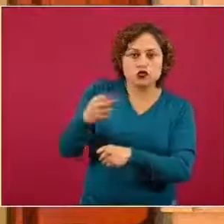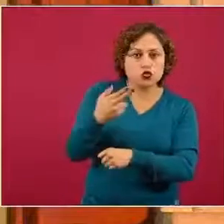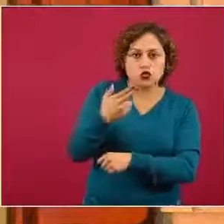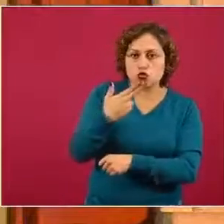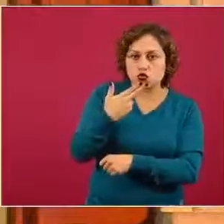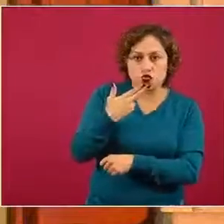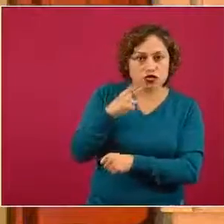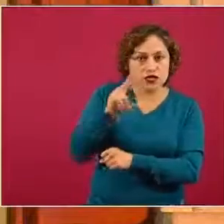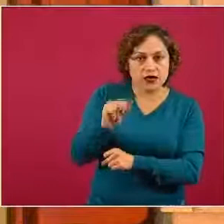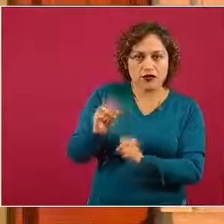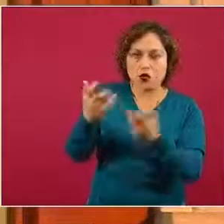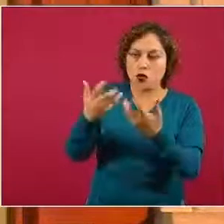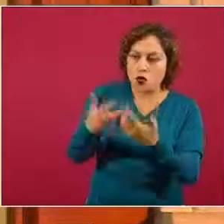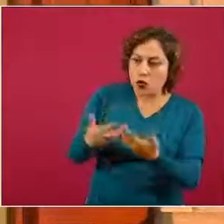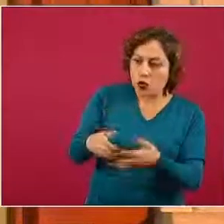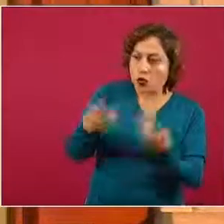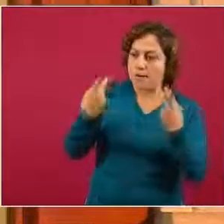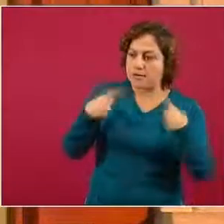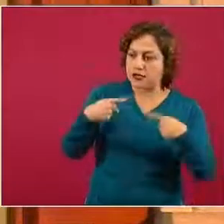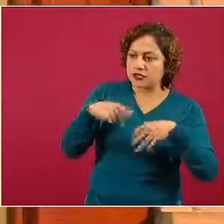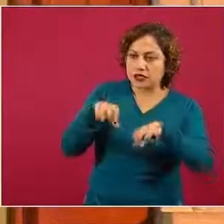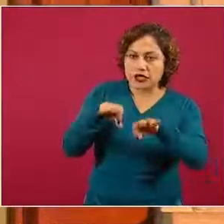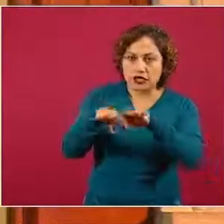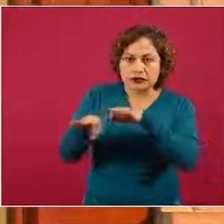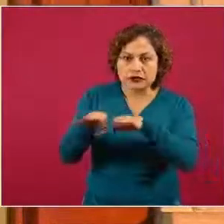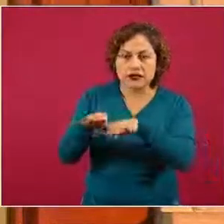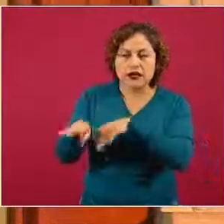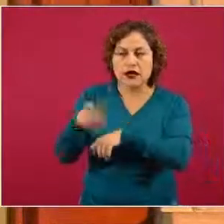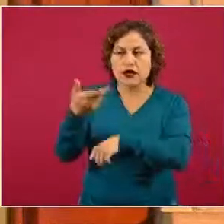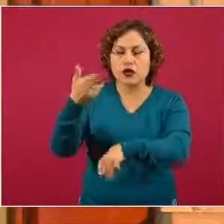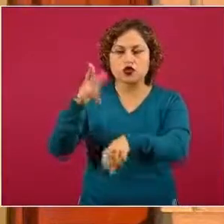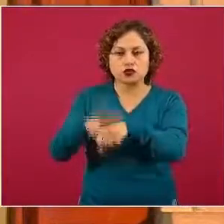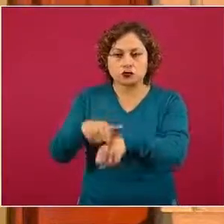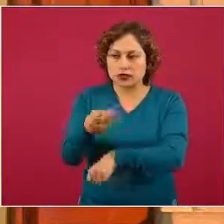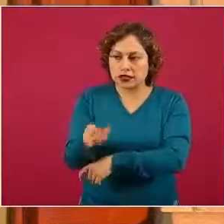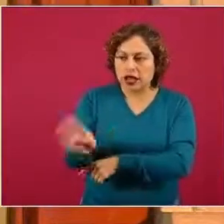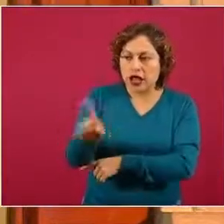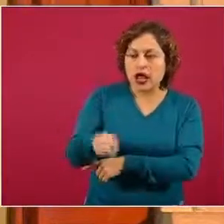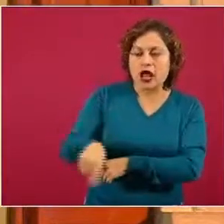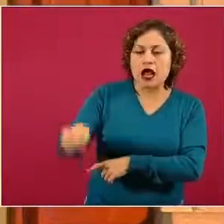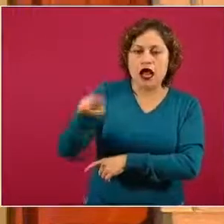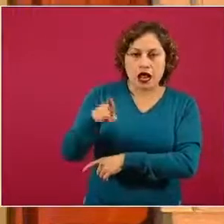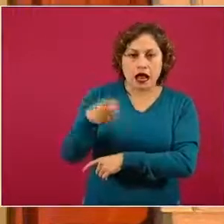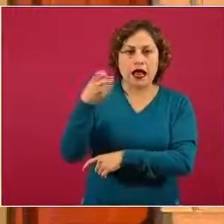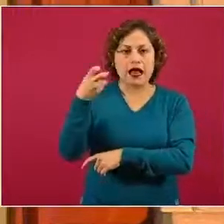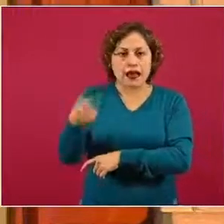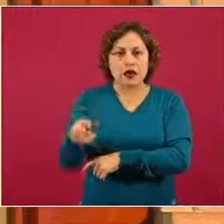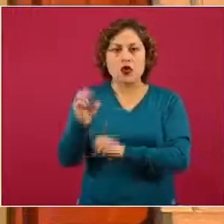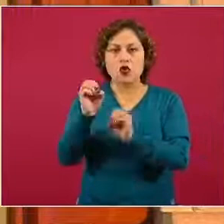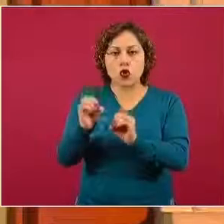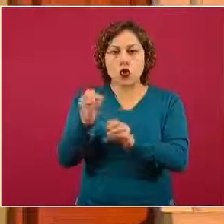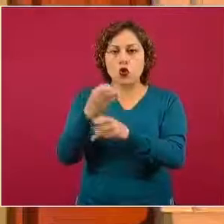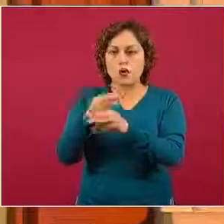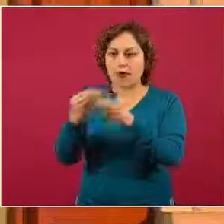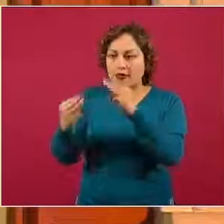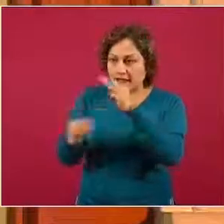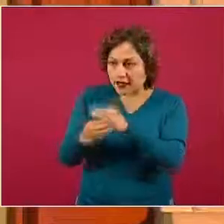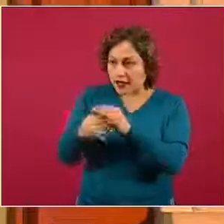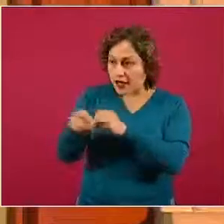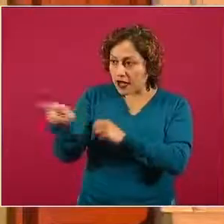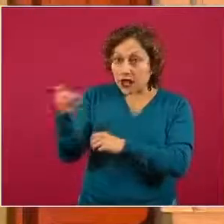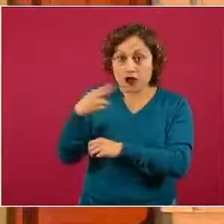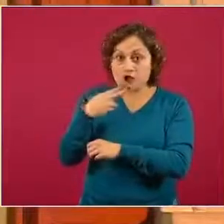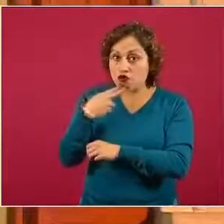tanto capital humano capacitado, profesionales de la salud, así como también con equipamiento, para